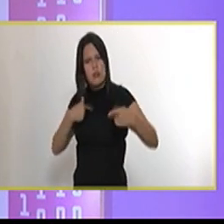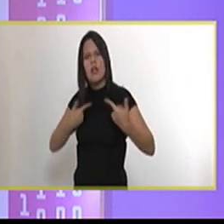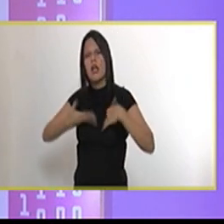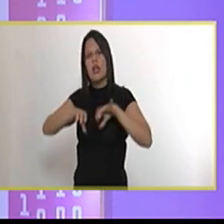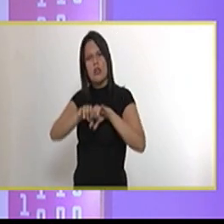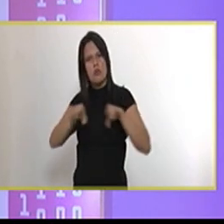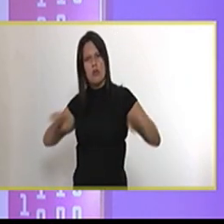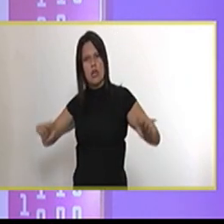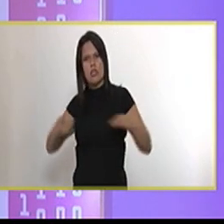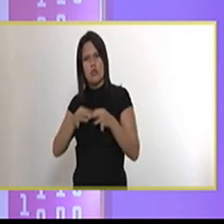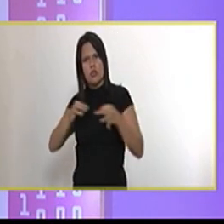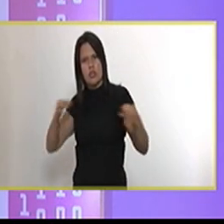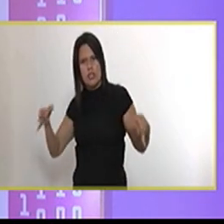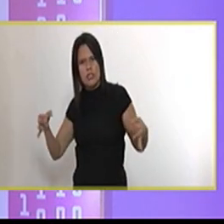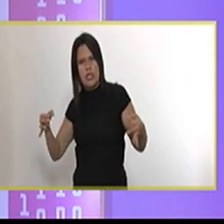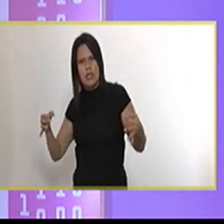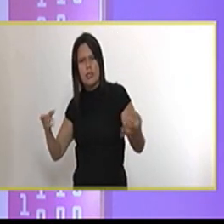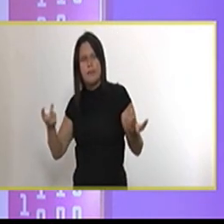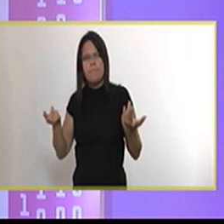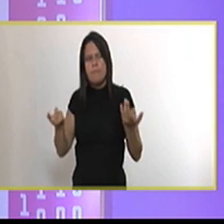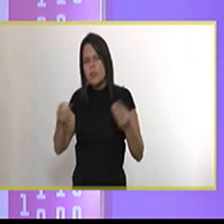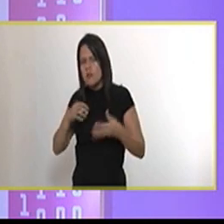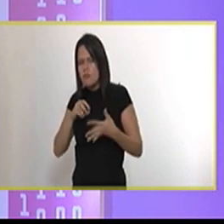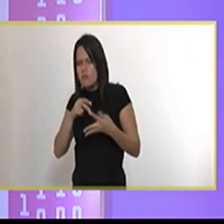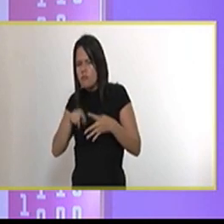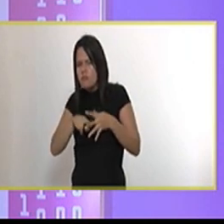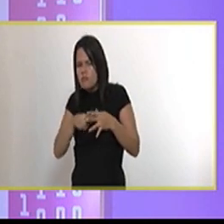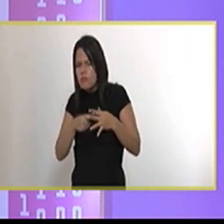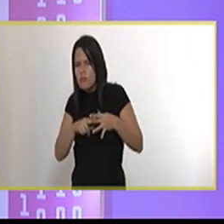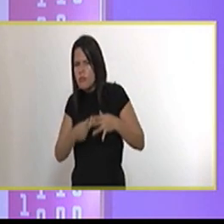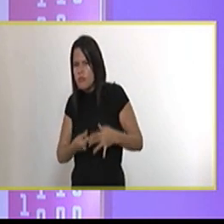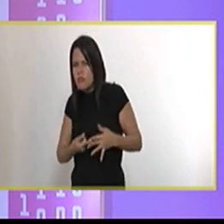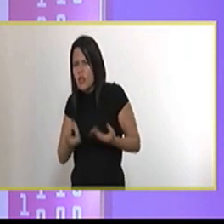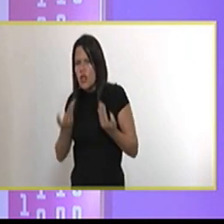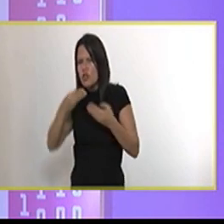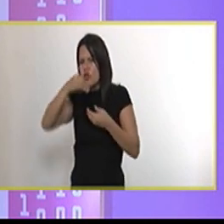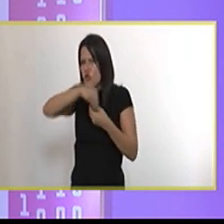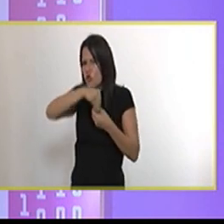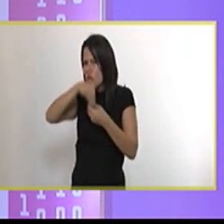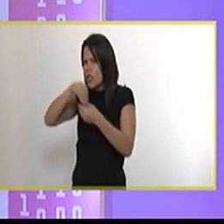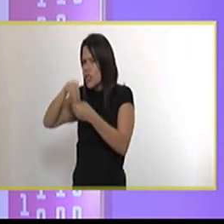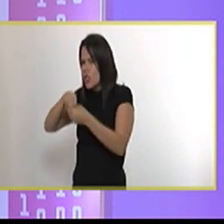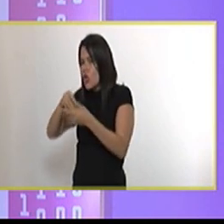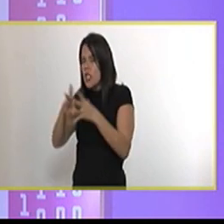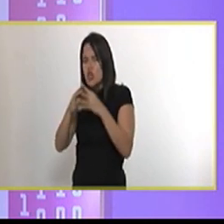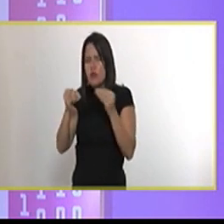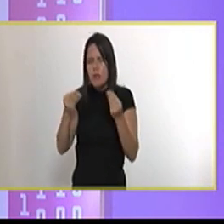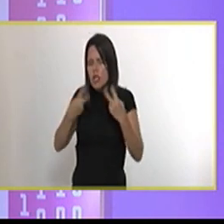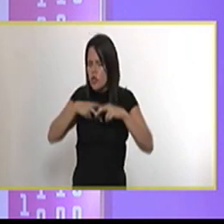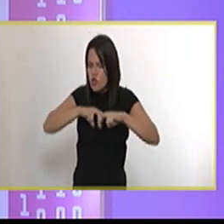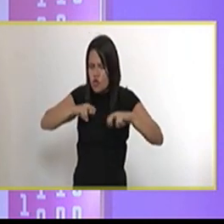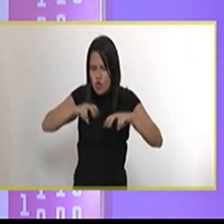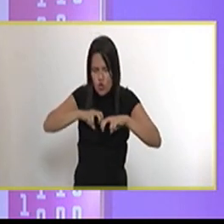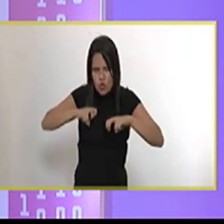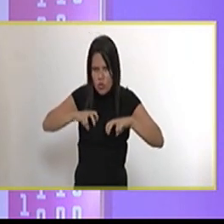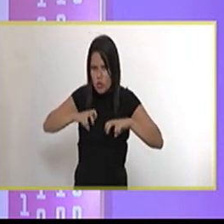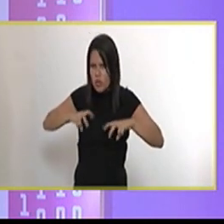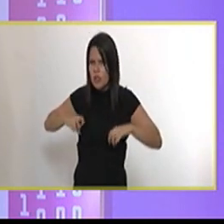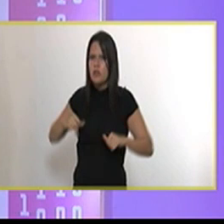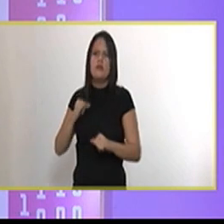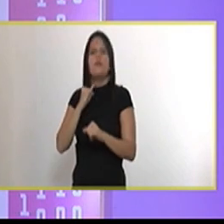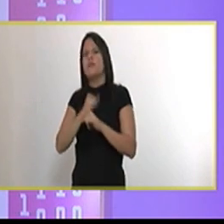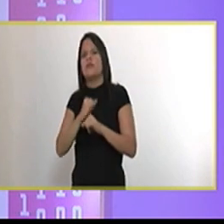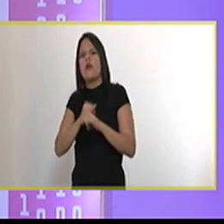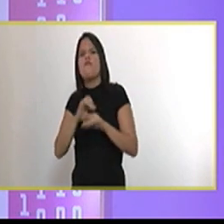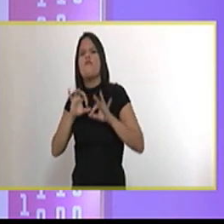educación a distancia, investigar sus estrategias, sus contenidos y por supuesto a investigar todo el material que tenemos en la página web